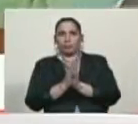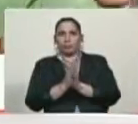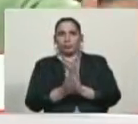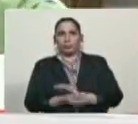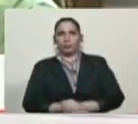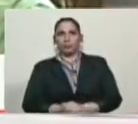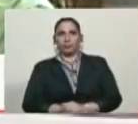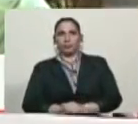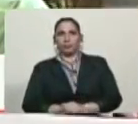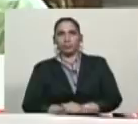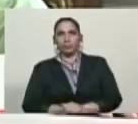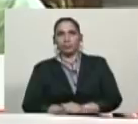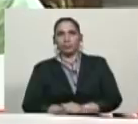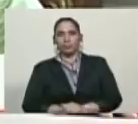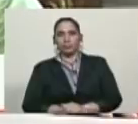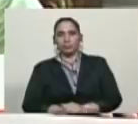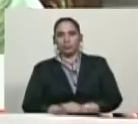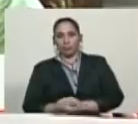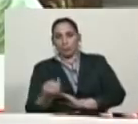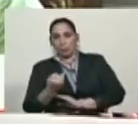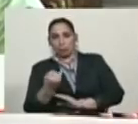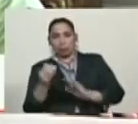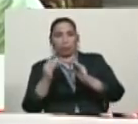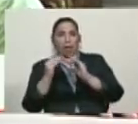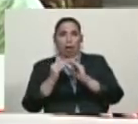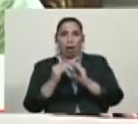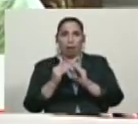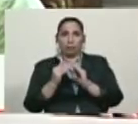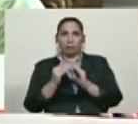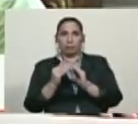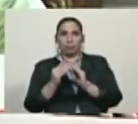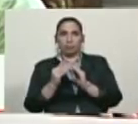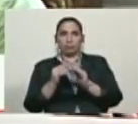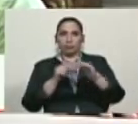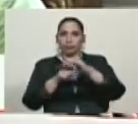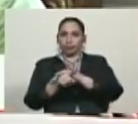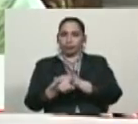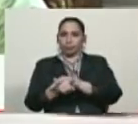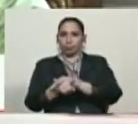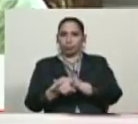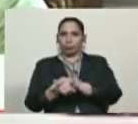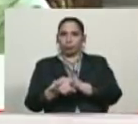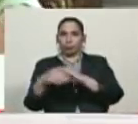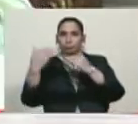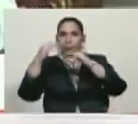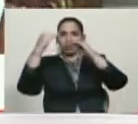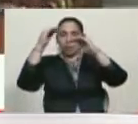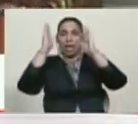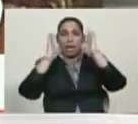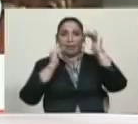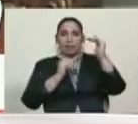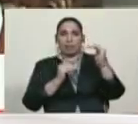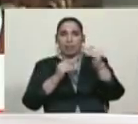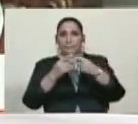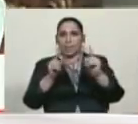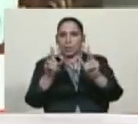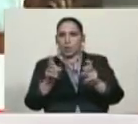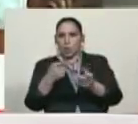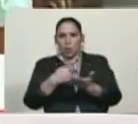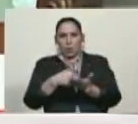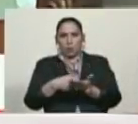tarantín un apartamentico una casa a alguien en el bloque y atendían pero cobraban su cosita